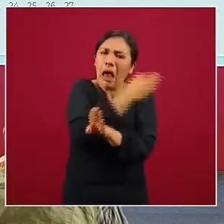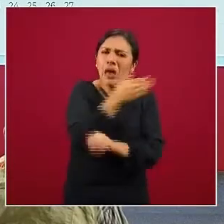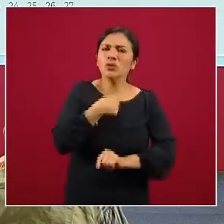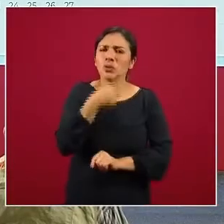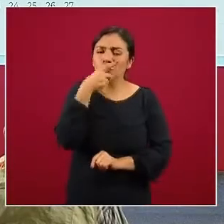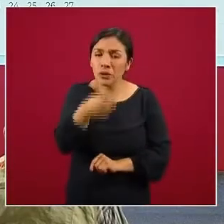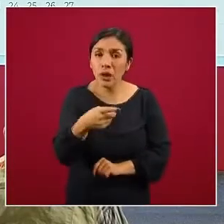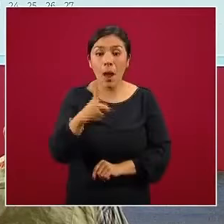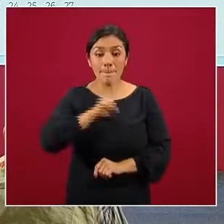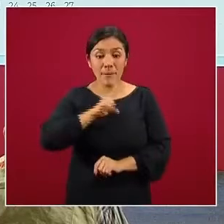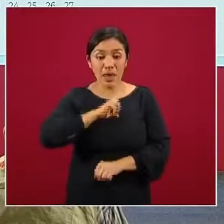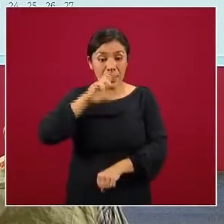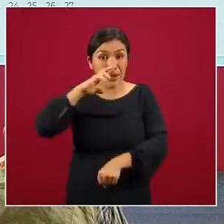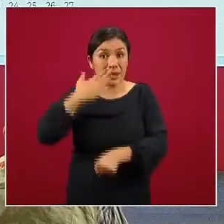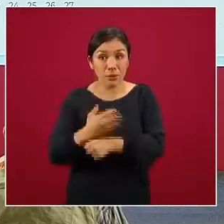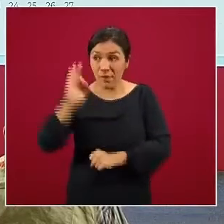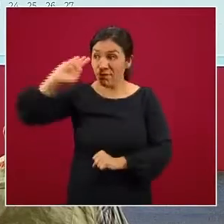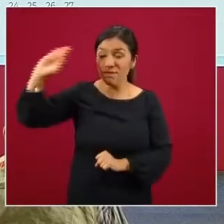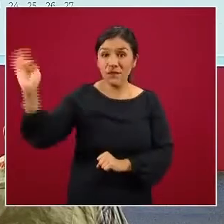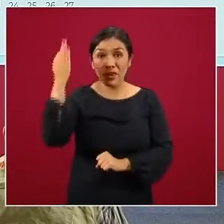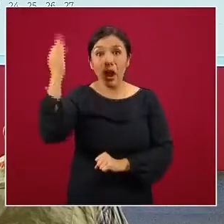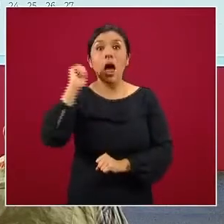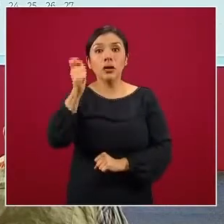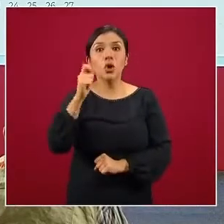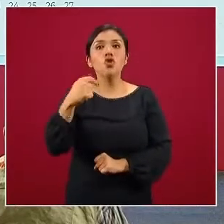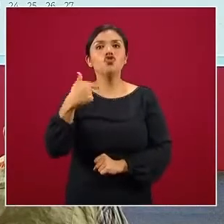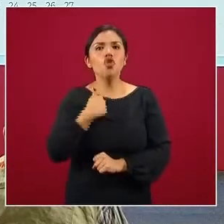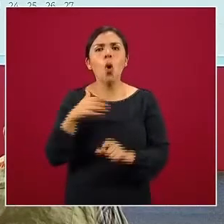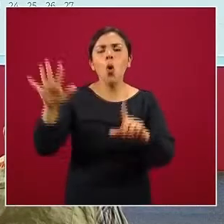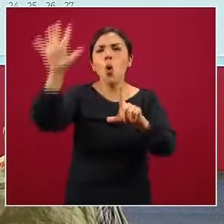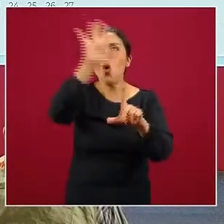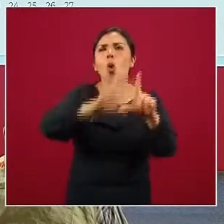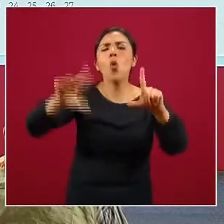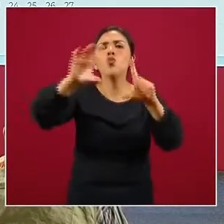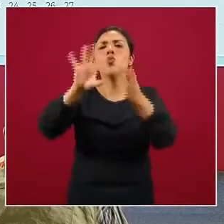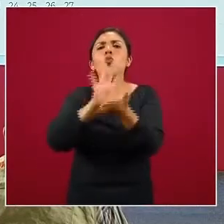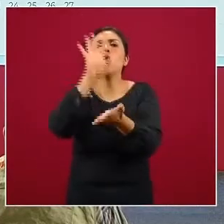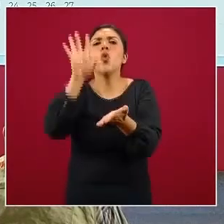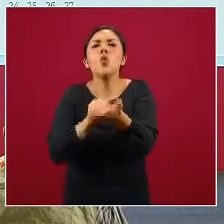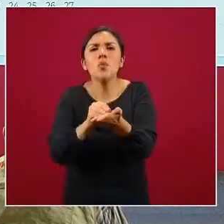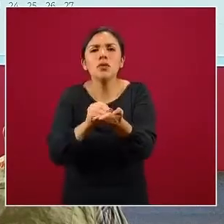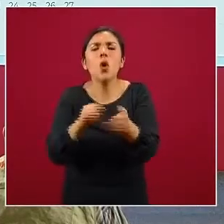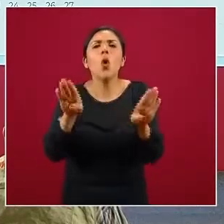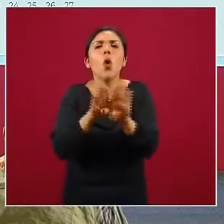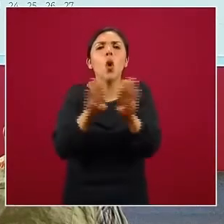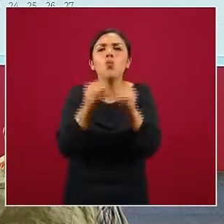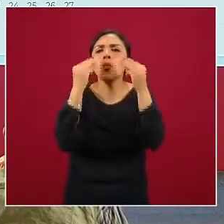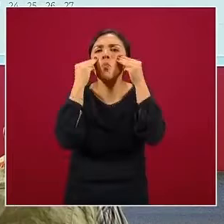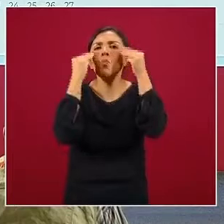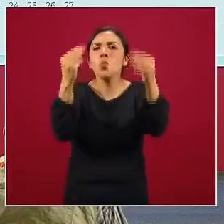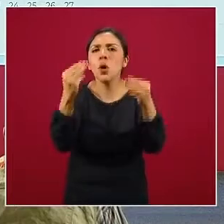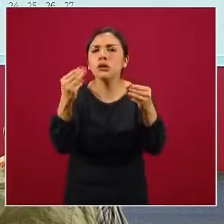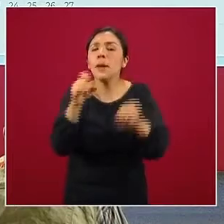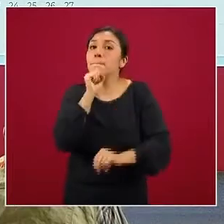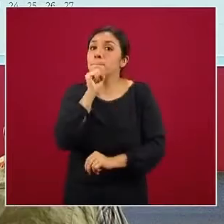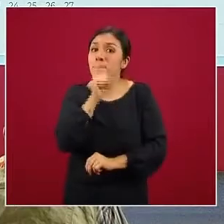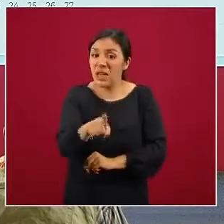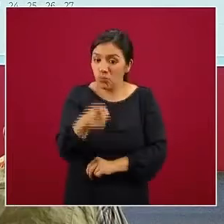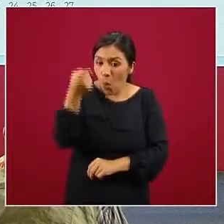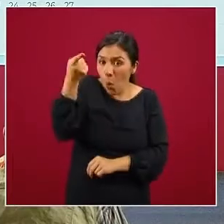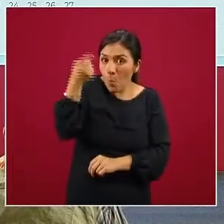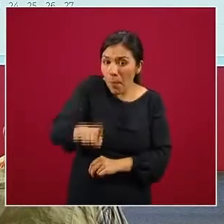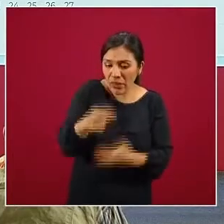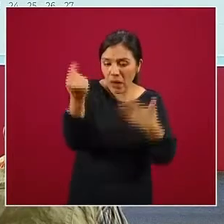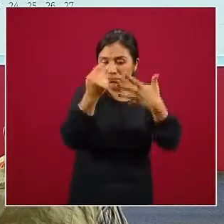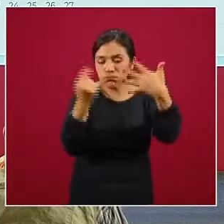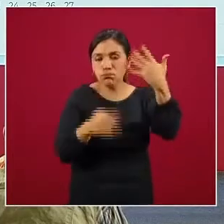principio, nuestra responsabilidad desde la Federación es tener un esquema general con una misma metodología que identifique los estados